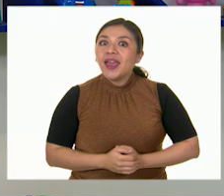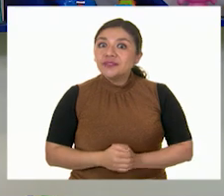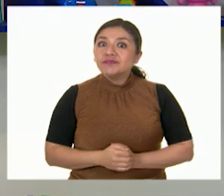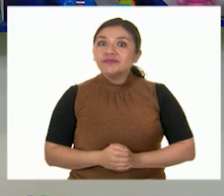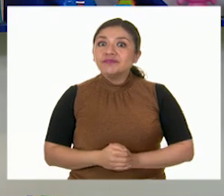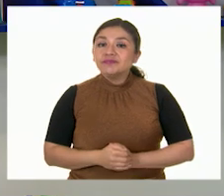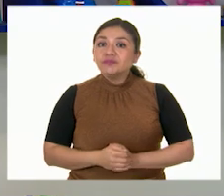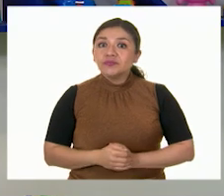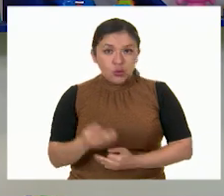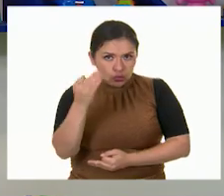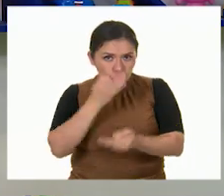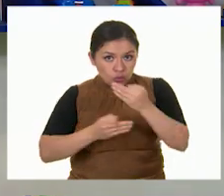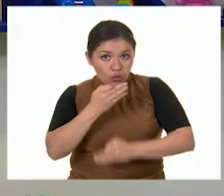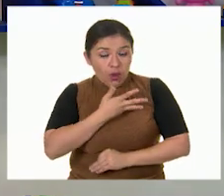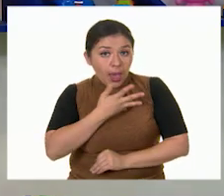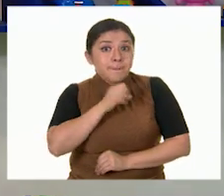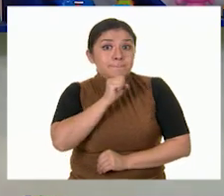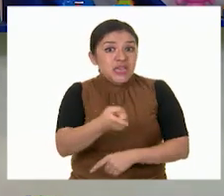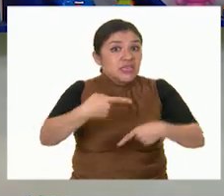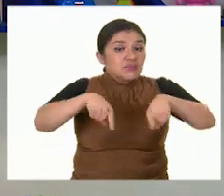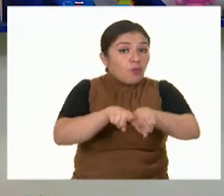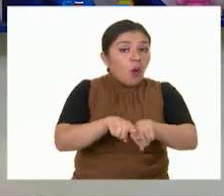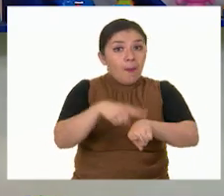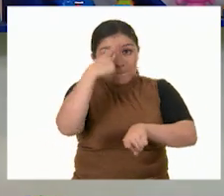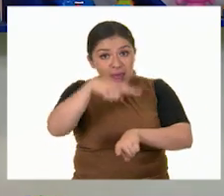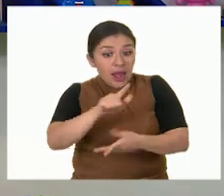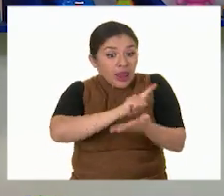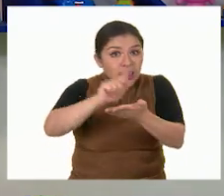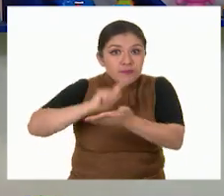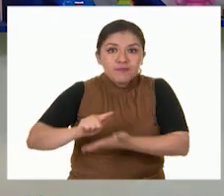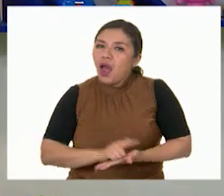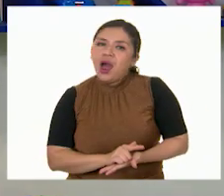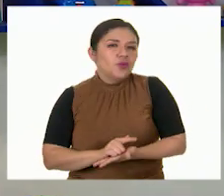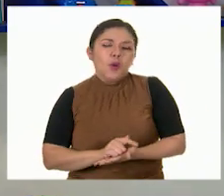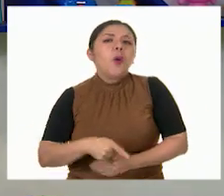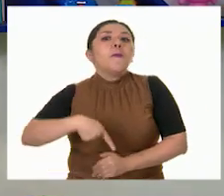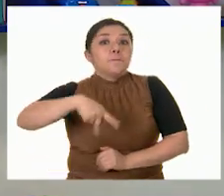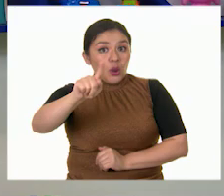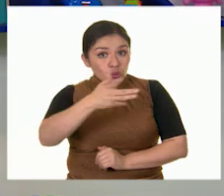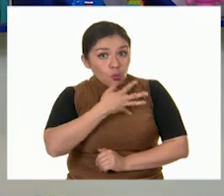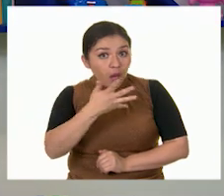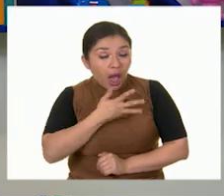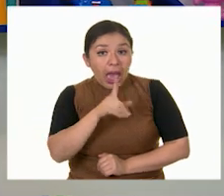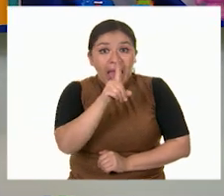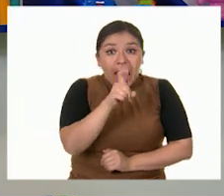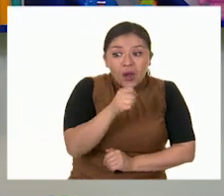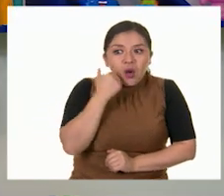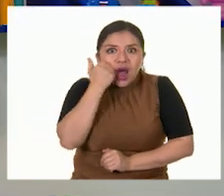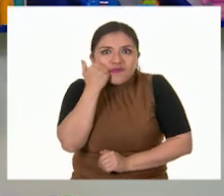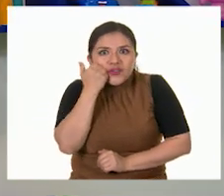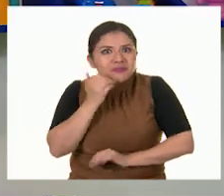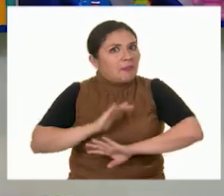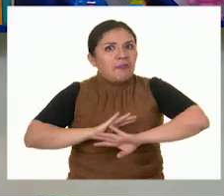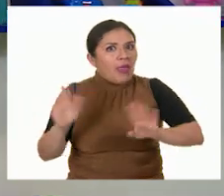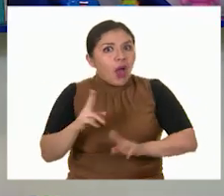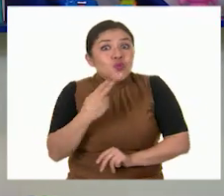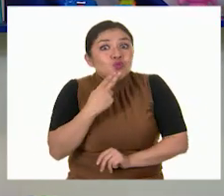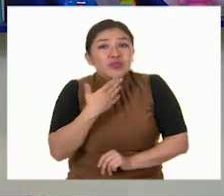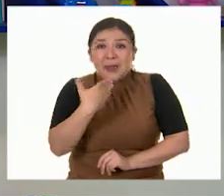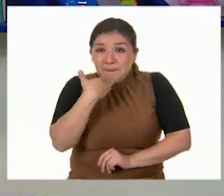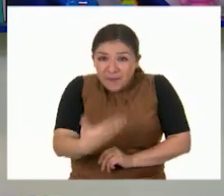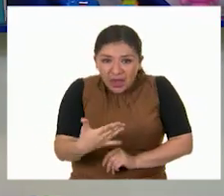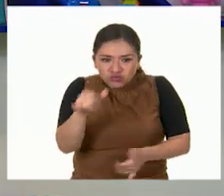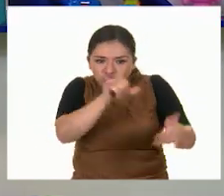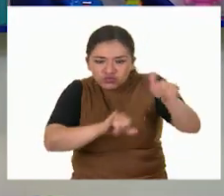todos tenemos los mismos instrumentos o condiciones para limpiar, pero mientras tengamos agua y jabón, y los usemos